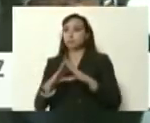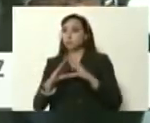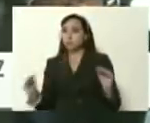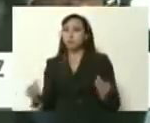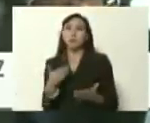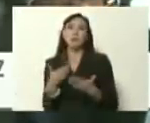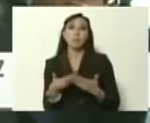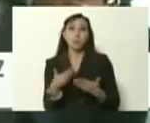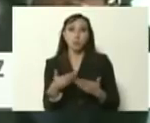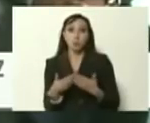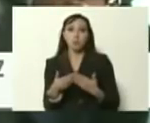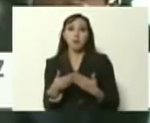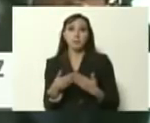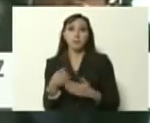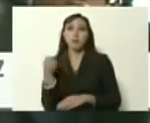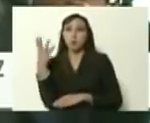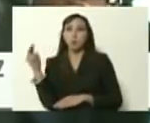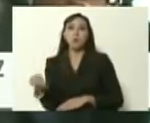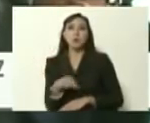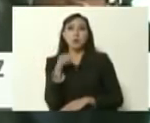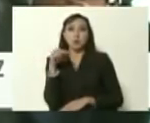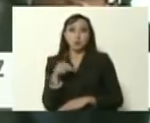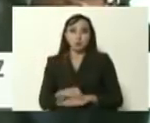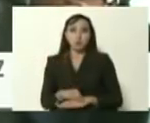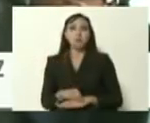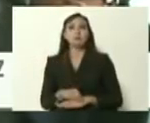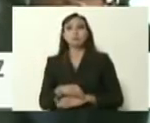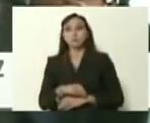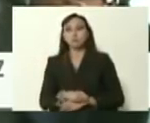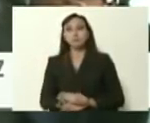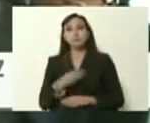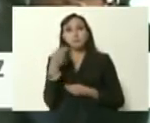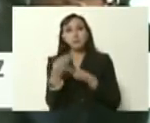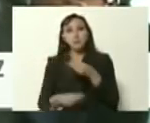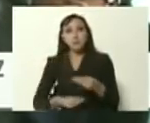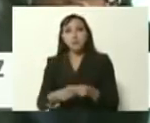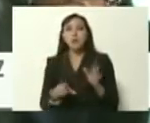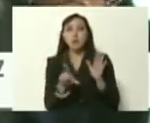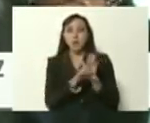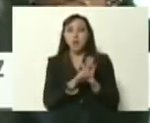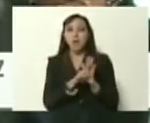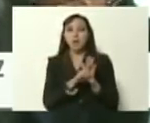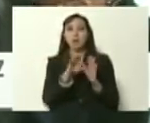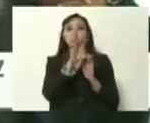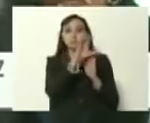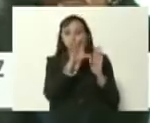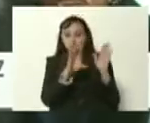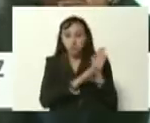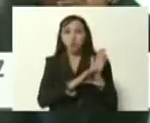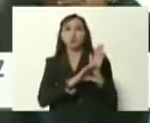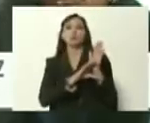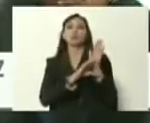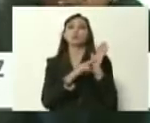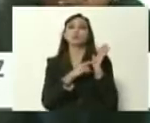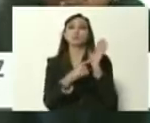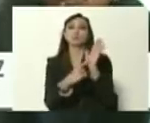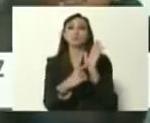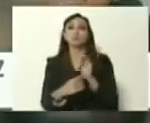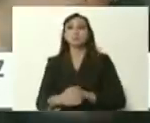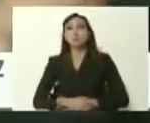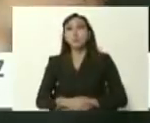planteamiento en un referéndum consultivo que bien lo establece nuestra Carta Magna.